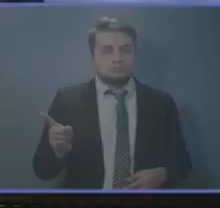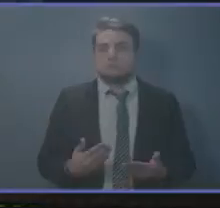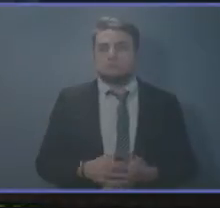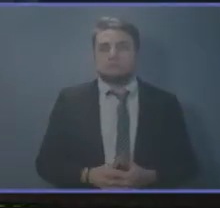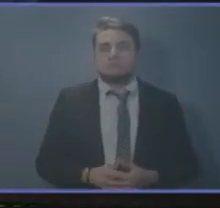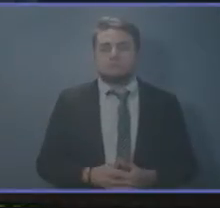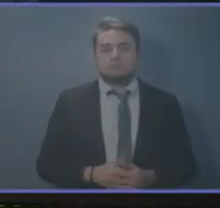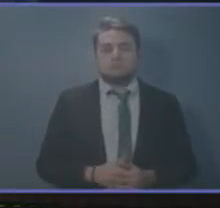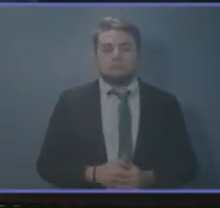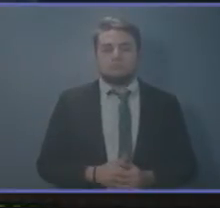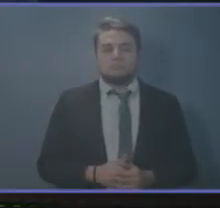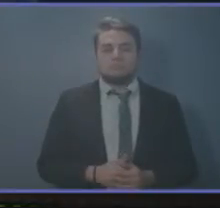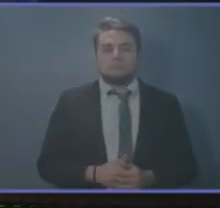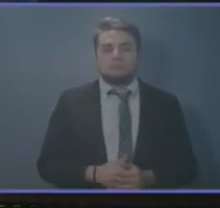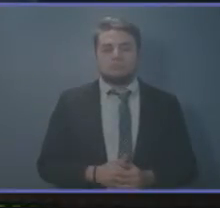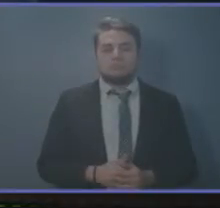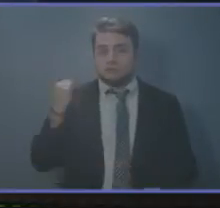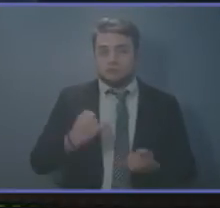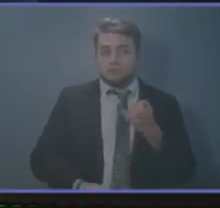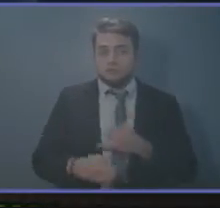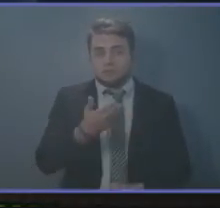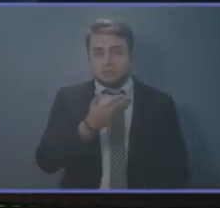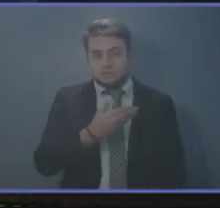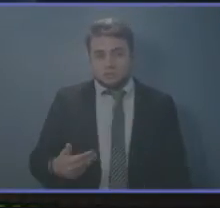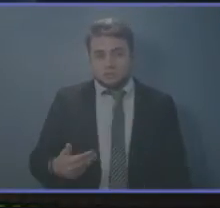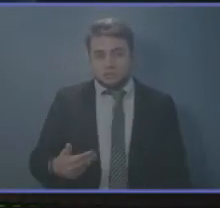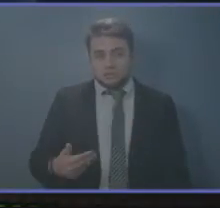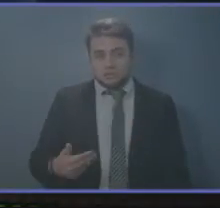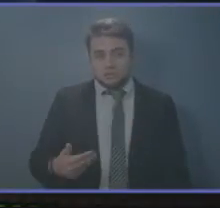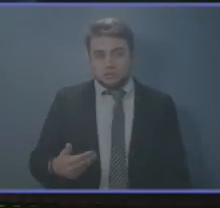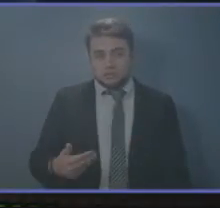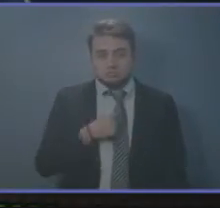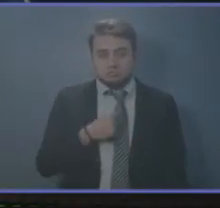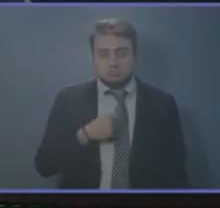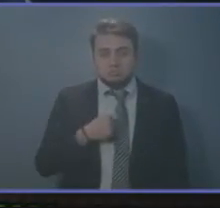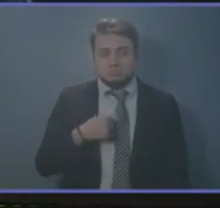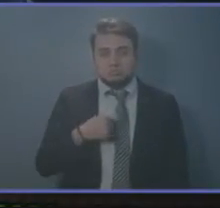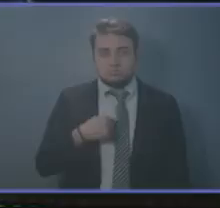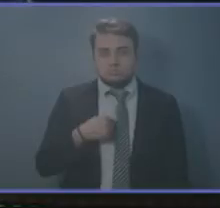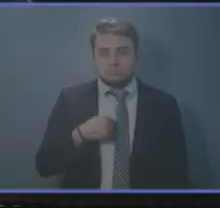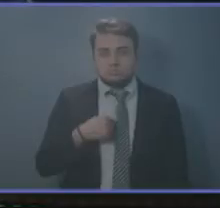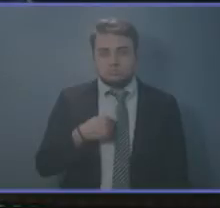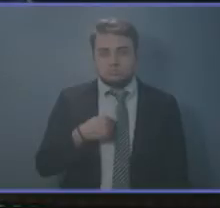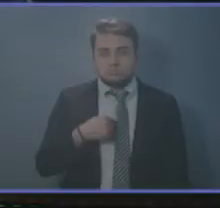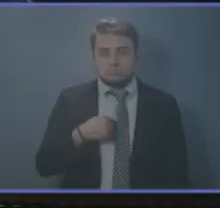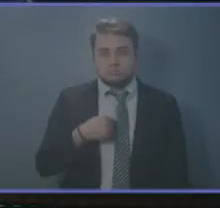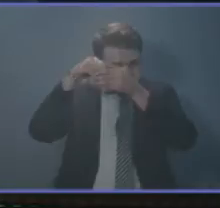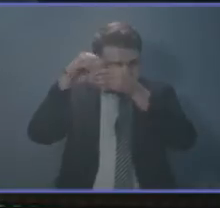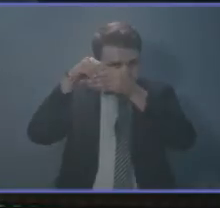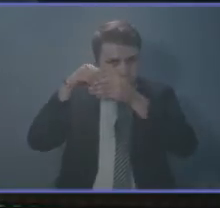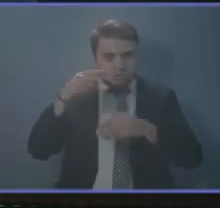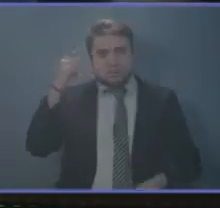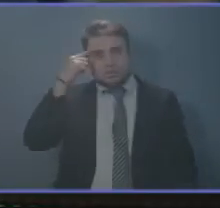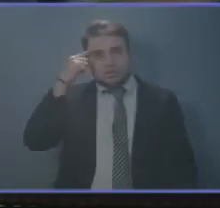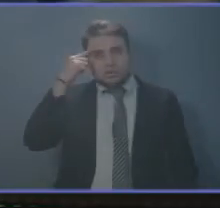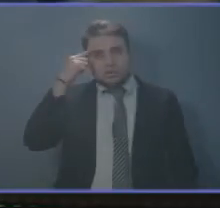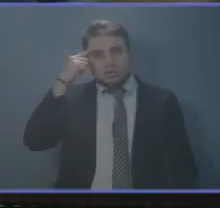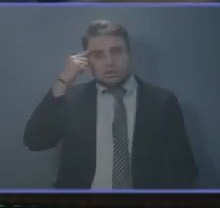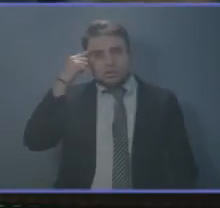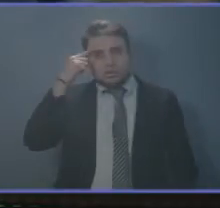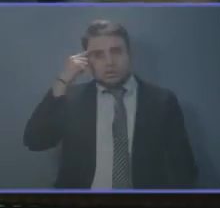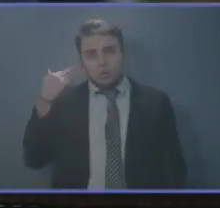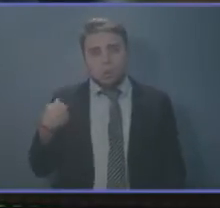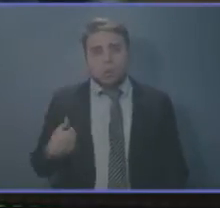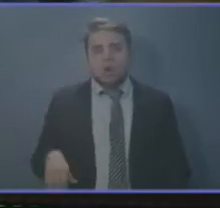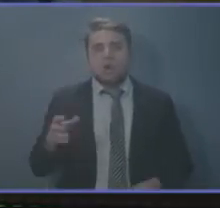ir finalizando, presidente, se me ha quedado muy grabada una expresión que hoy nos decía la embajadora Jean